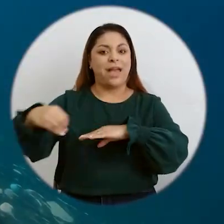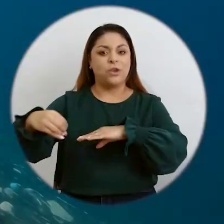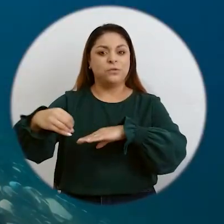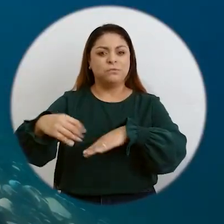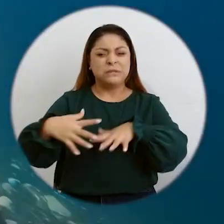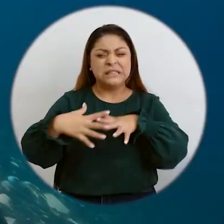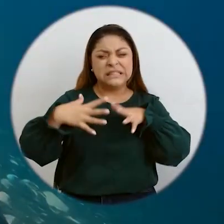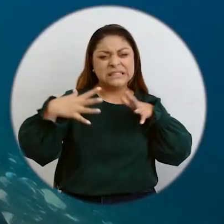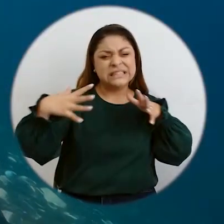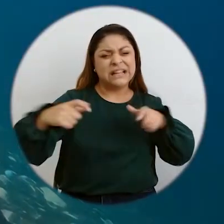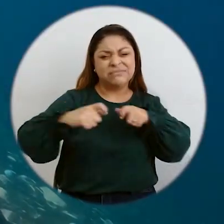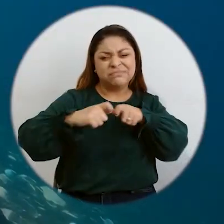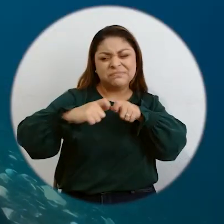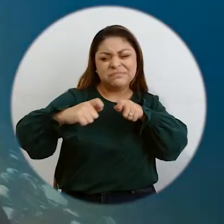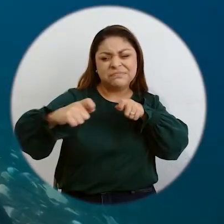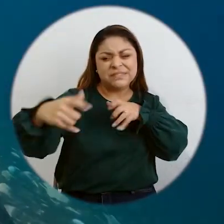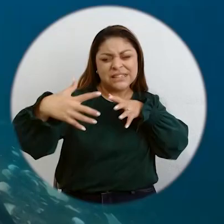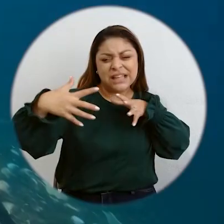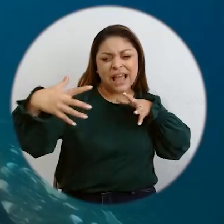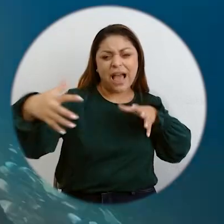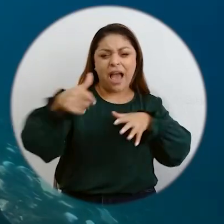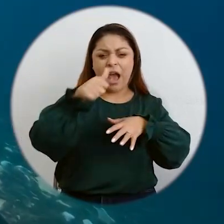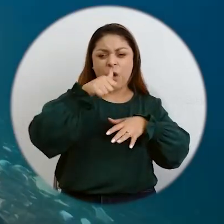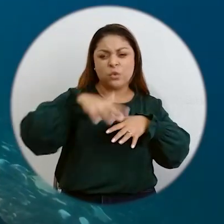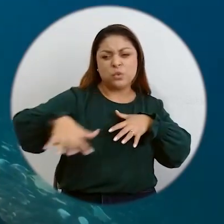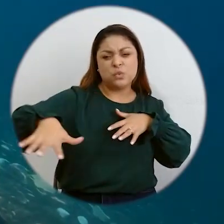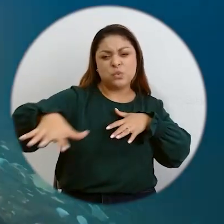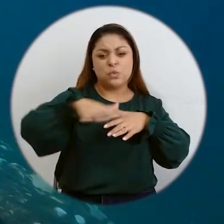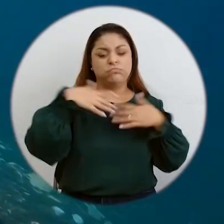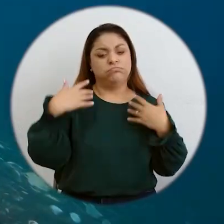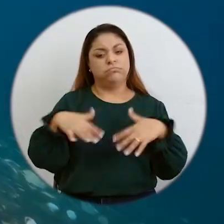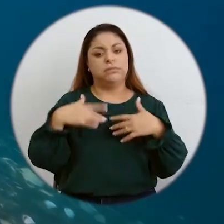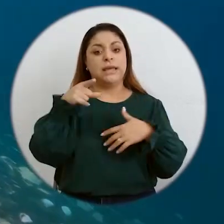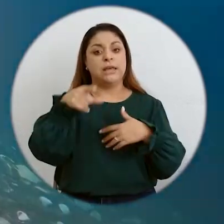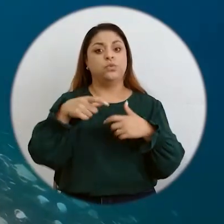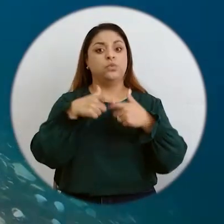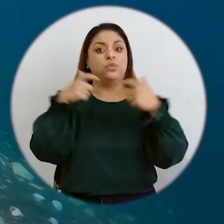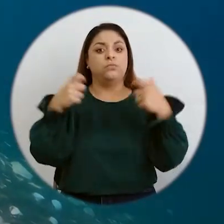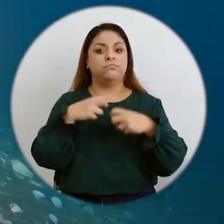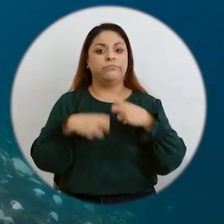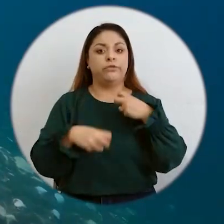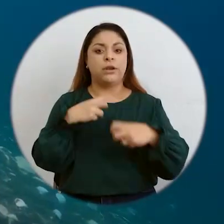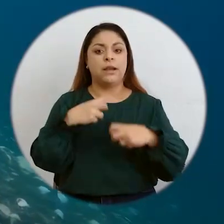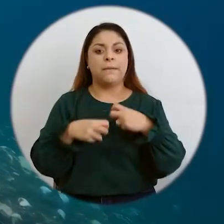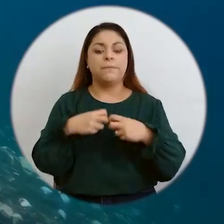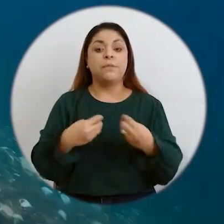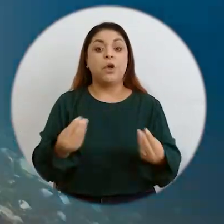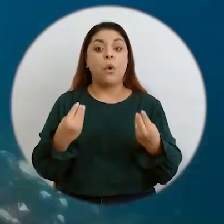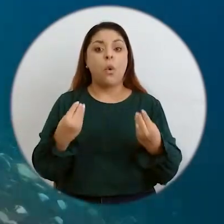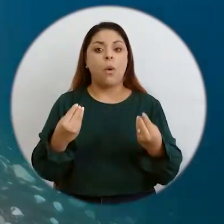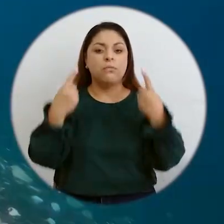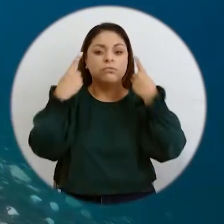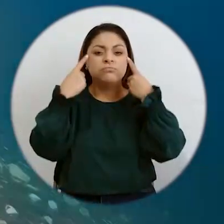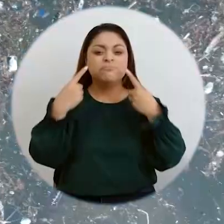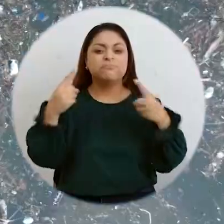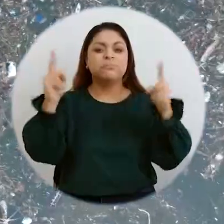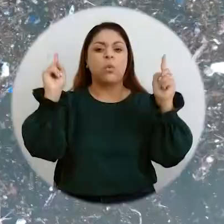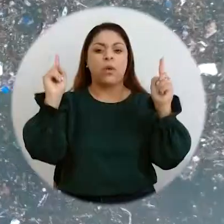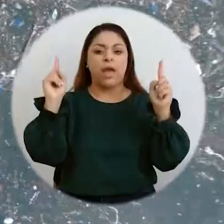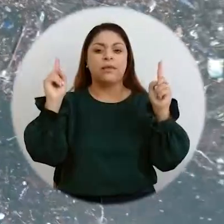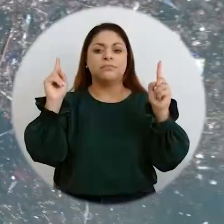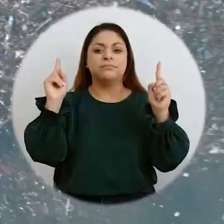océanos, en las grandes masas oceánicas. Entonces creo que esa es gran parte del problema, ¿verdad? Cómo lograrlo desde cada uno